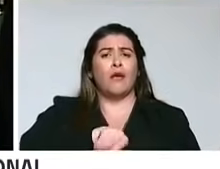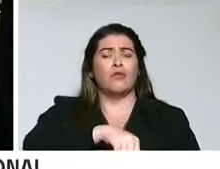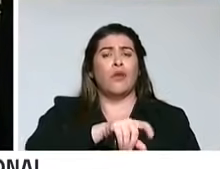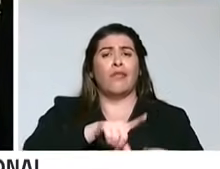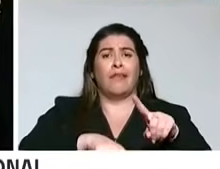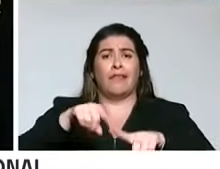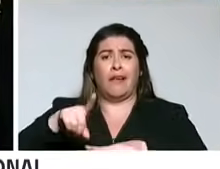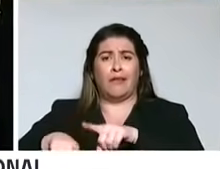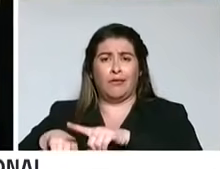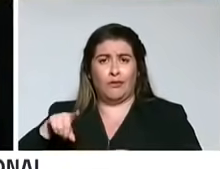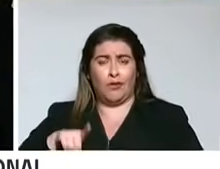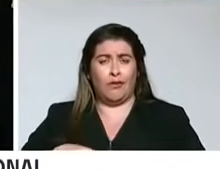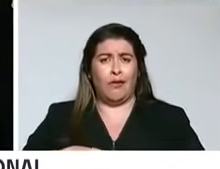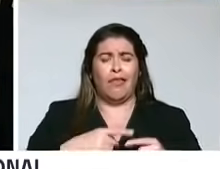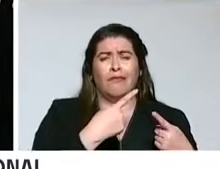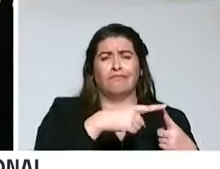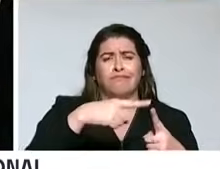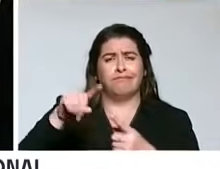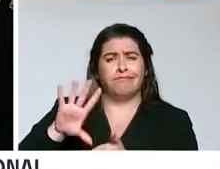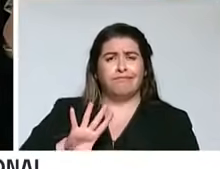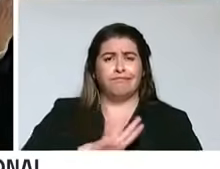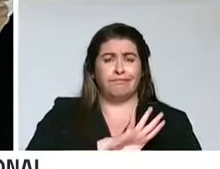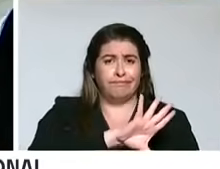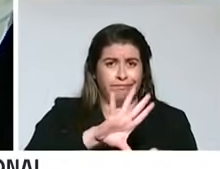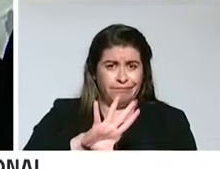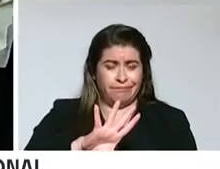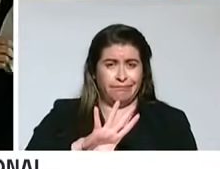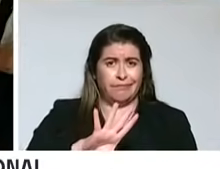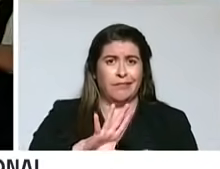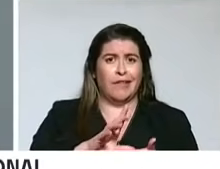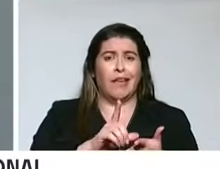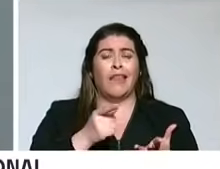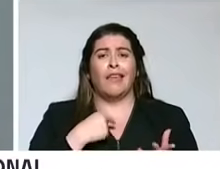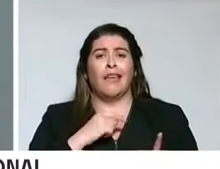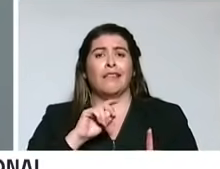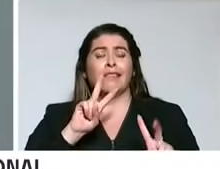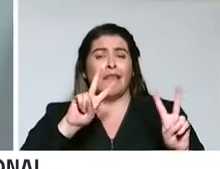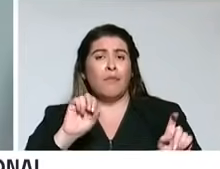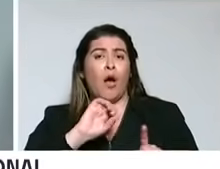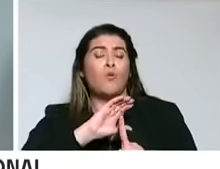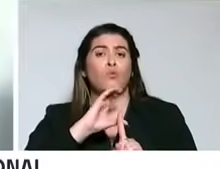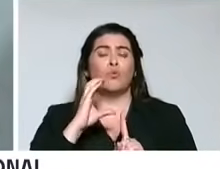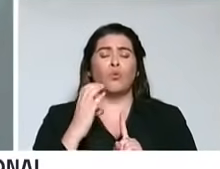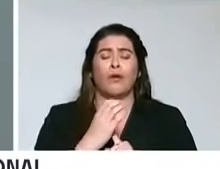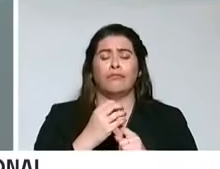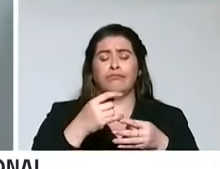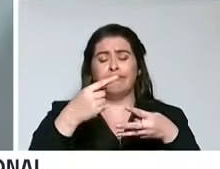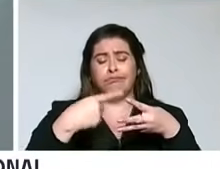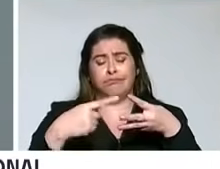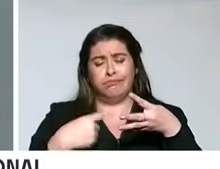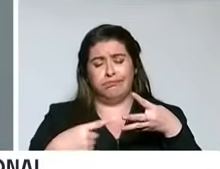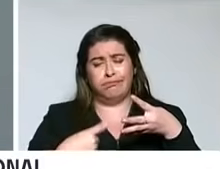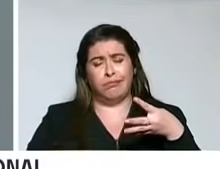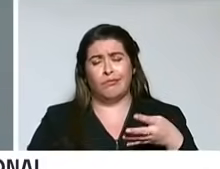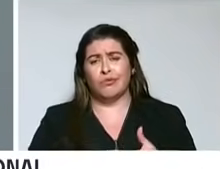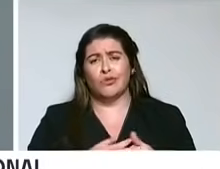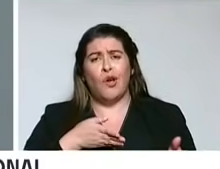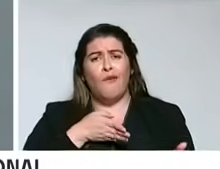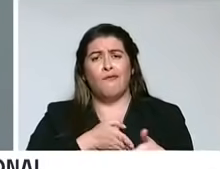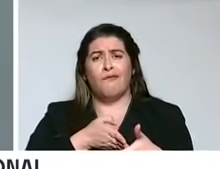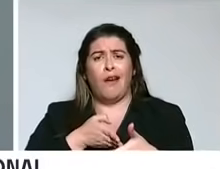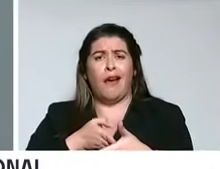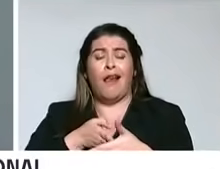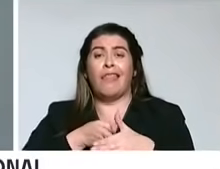en materia de plurinacionalidad, en materia de diversidad cultural y en tantas otras barreras de acceso